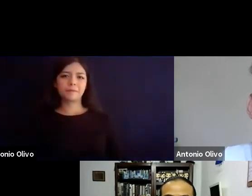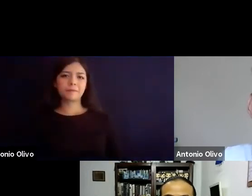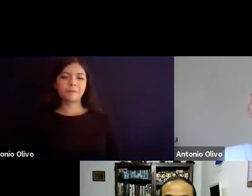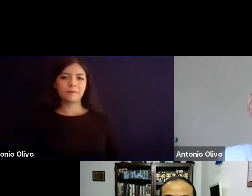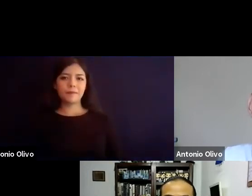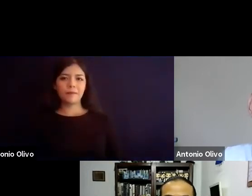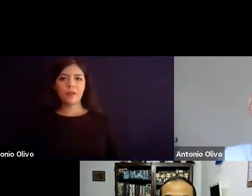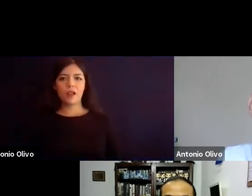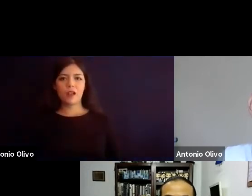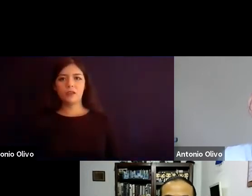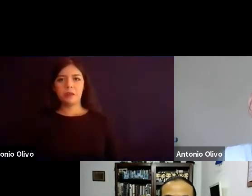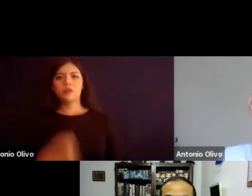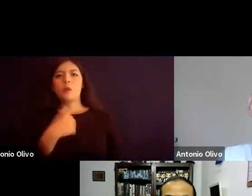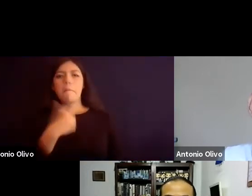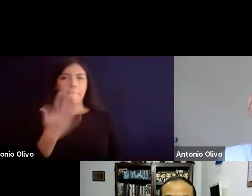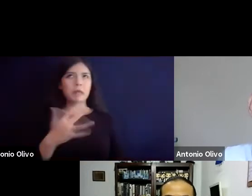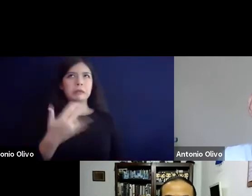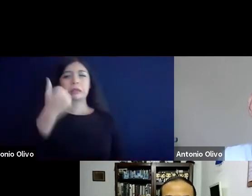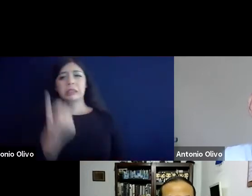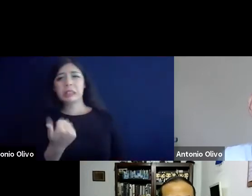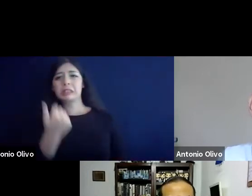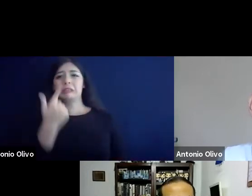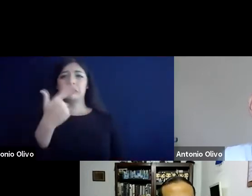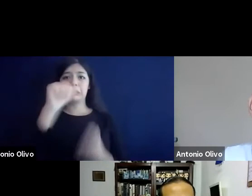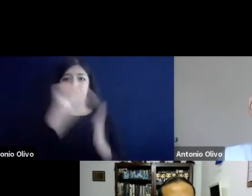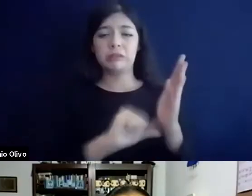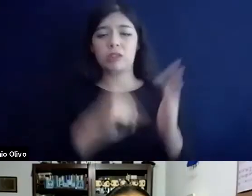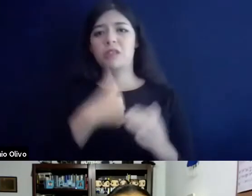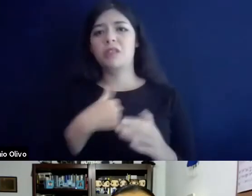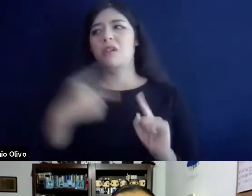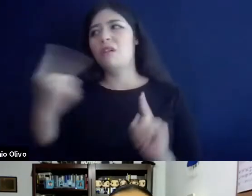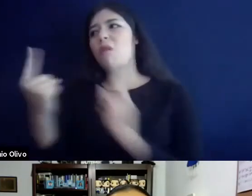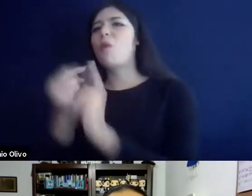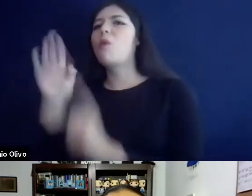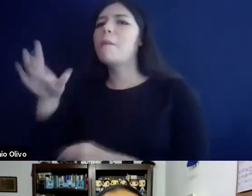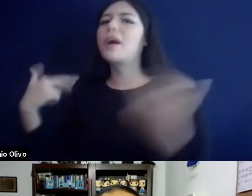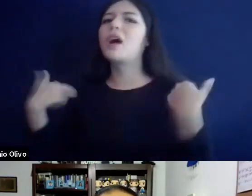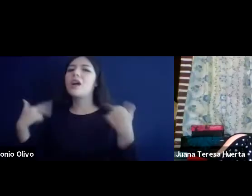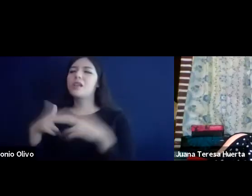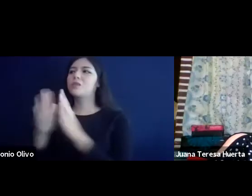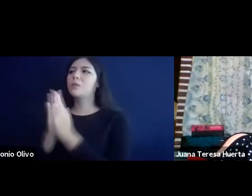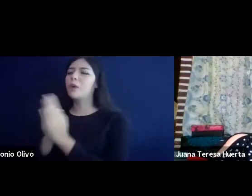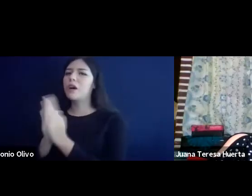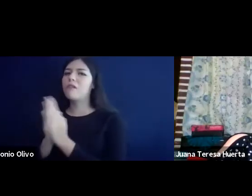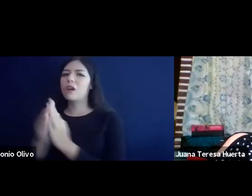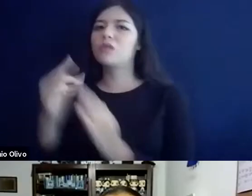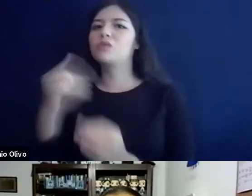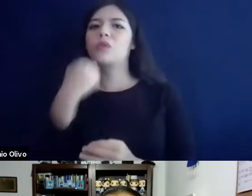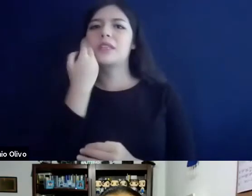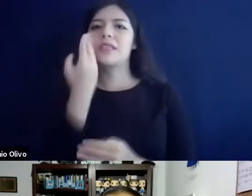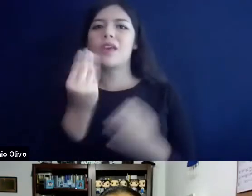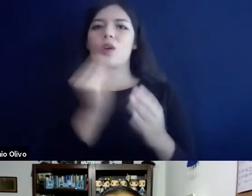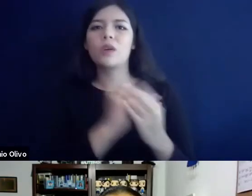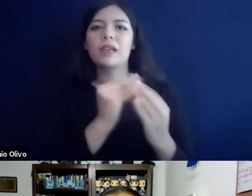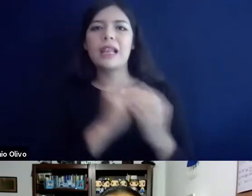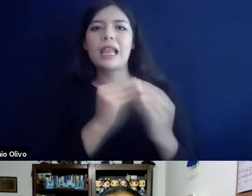Acudí a las autoridades para pedir que el salón donde a mí me tocaba tomar las clases, porque, bueno, sabemos que en derecho,